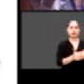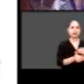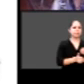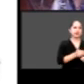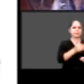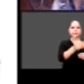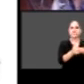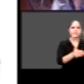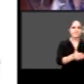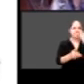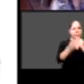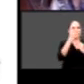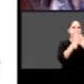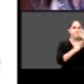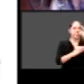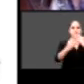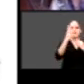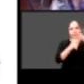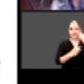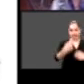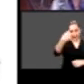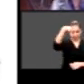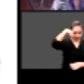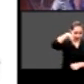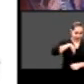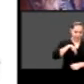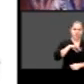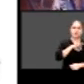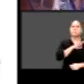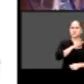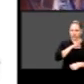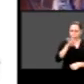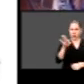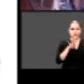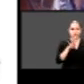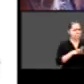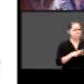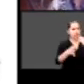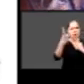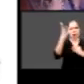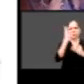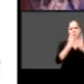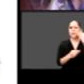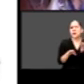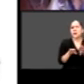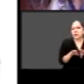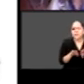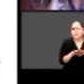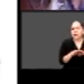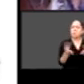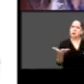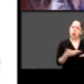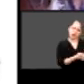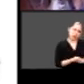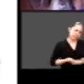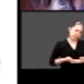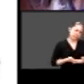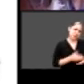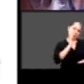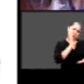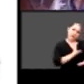aprender de seguir aprendiendo como que nos canten canciones que a la hora del baño nos podemos